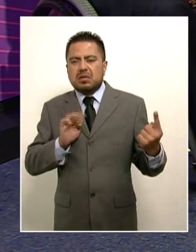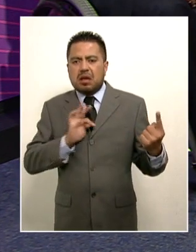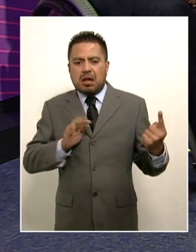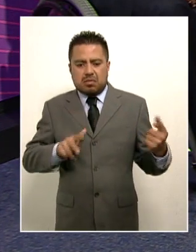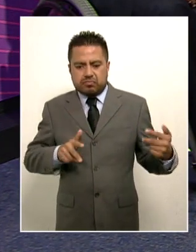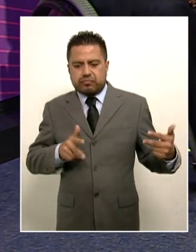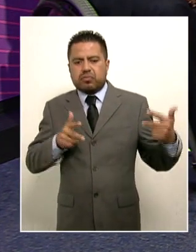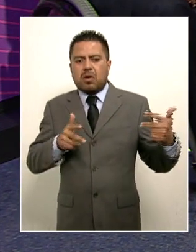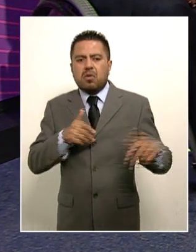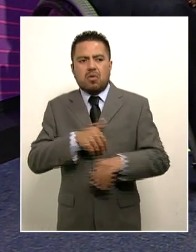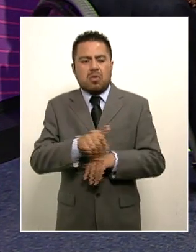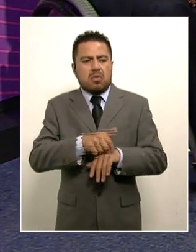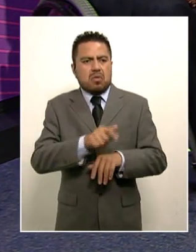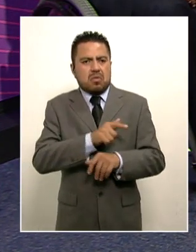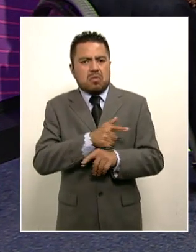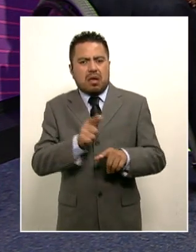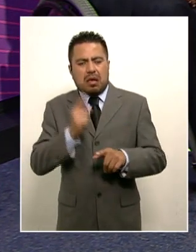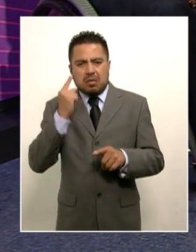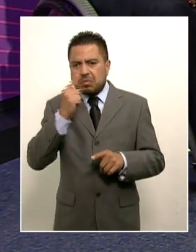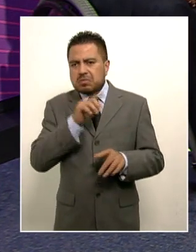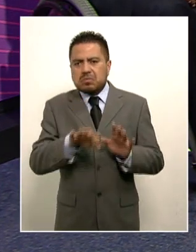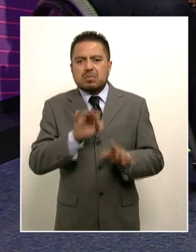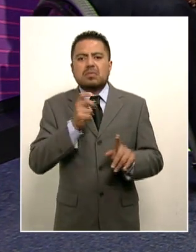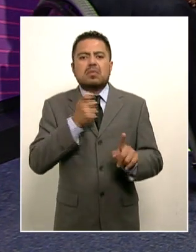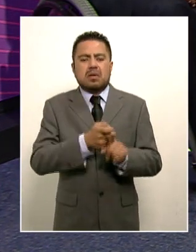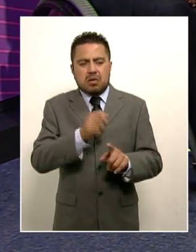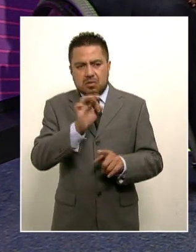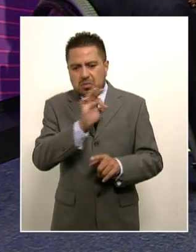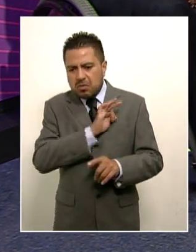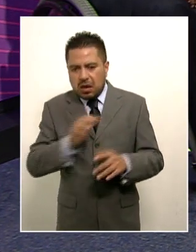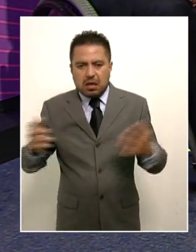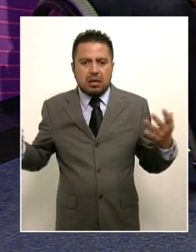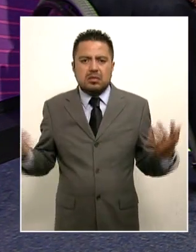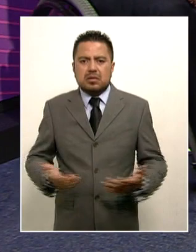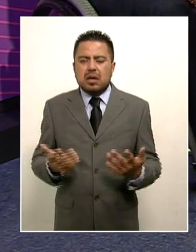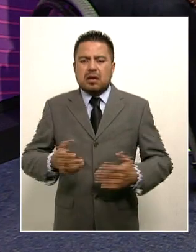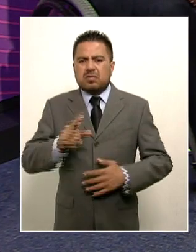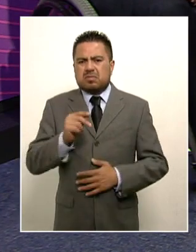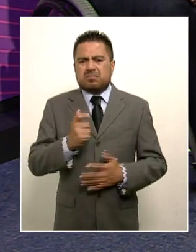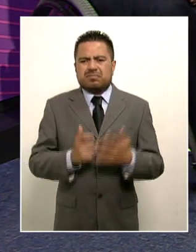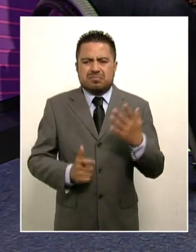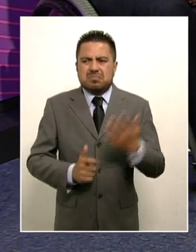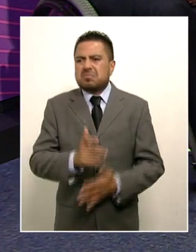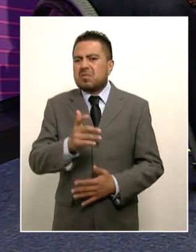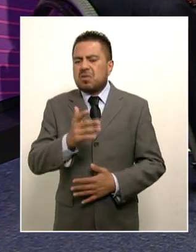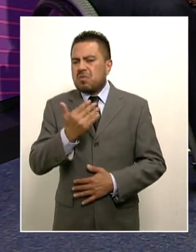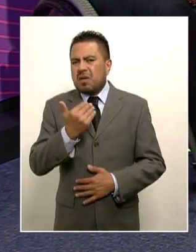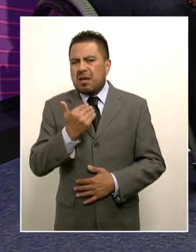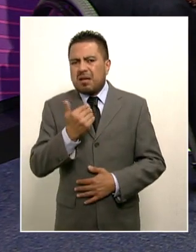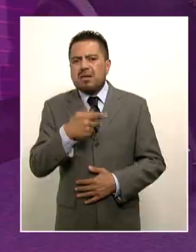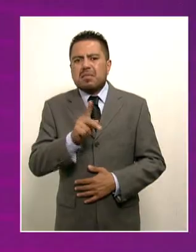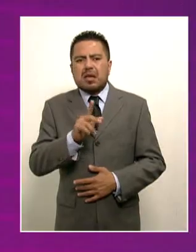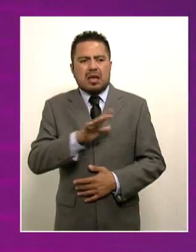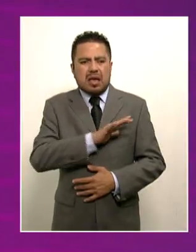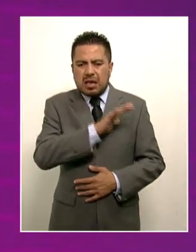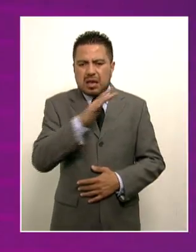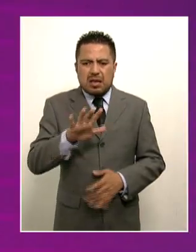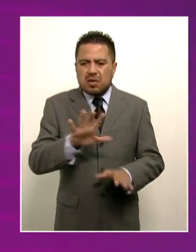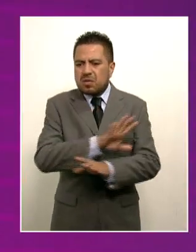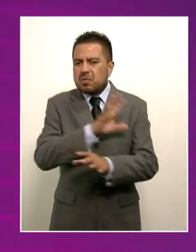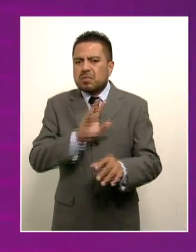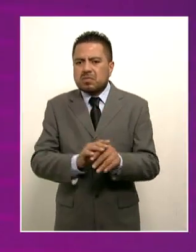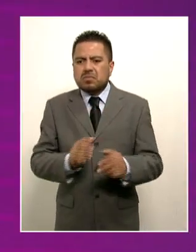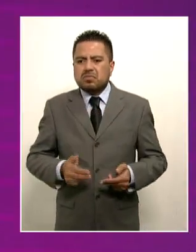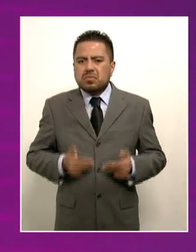hablar a cualquier número de teléfono. Y eso es algo que se puede hacer, que no es costoso y que en términos generales